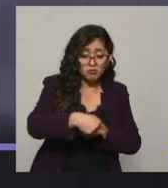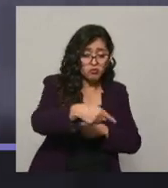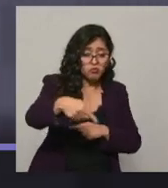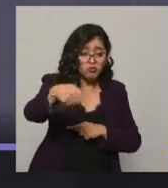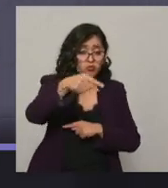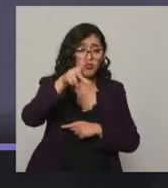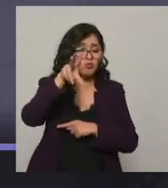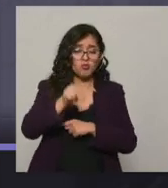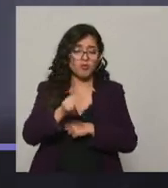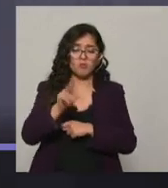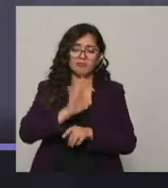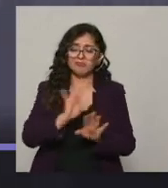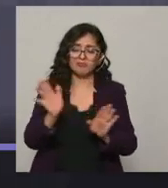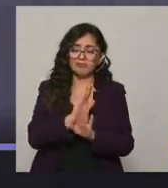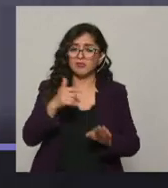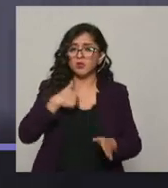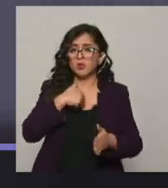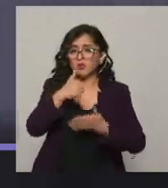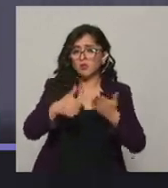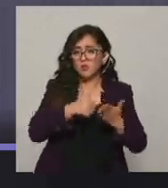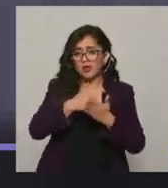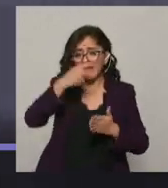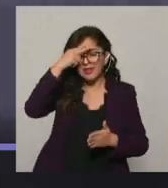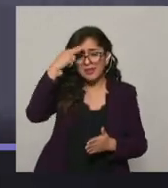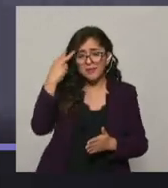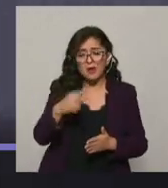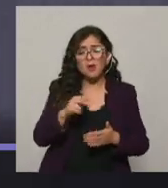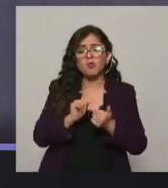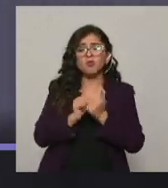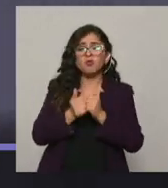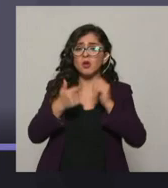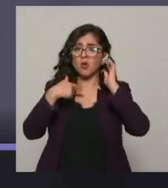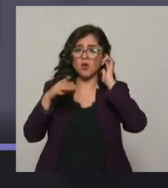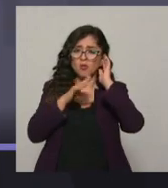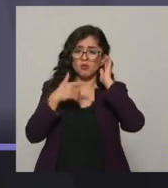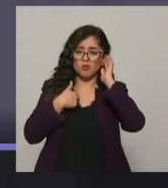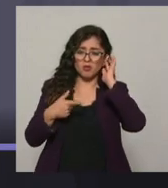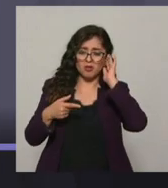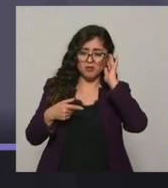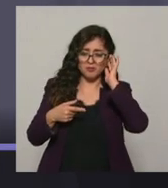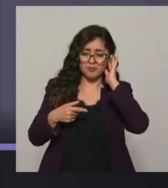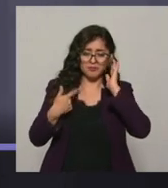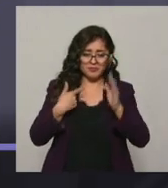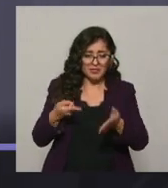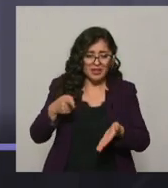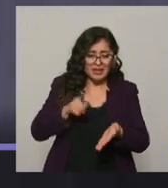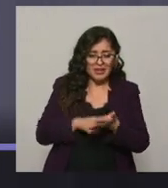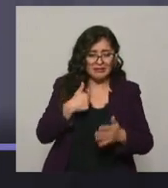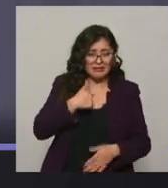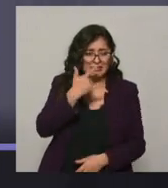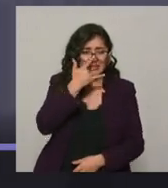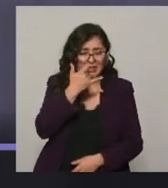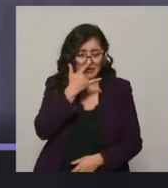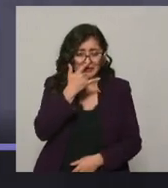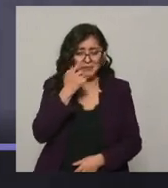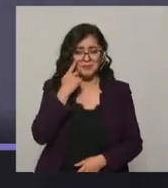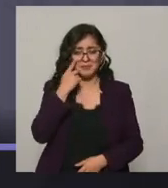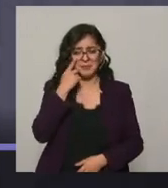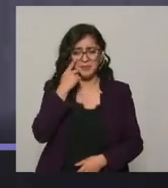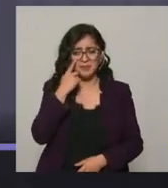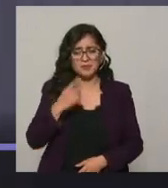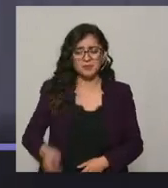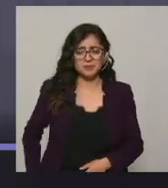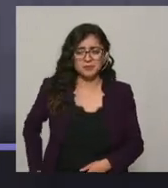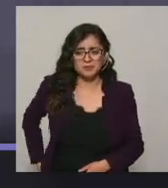No, a mí la Ciudad de México me genera muchas cosas, ¿no? Y entonces son medidas, obviamente, pues